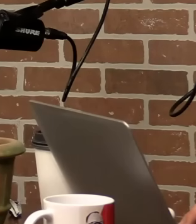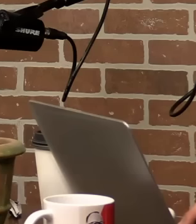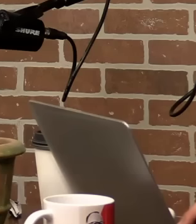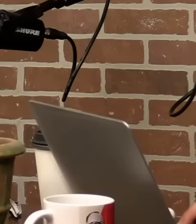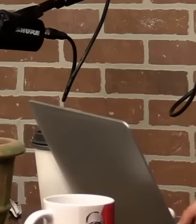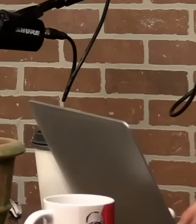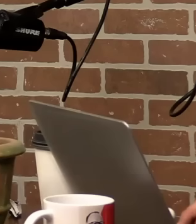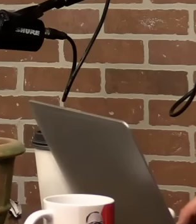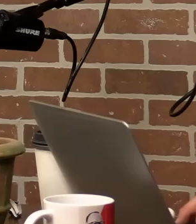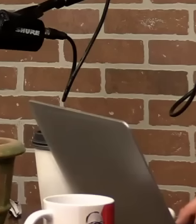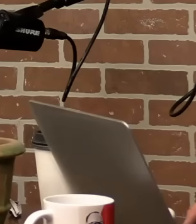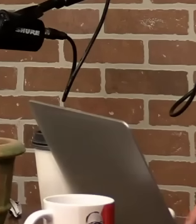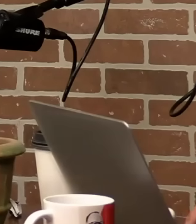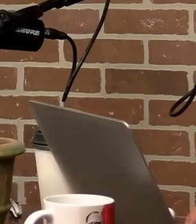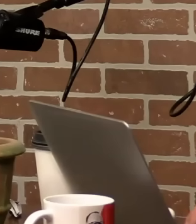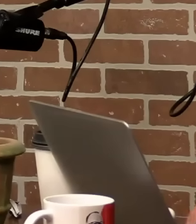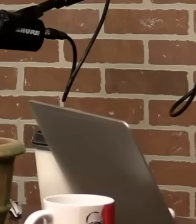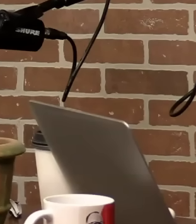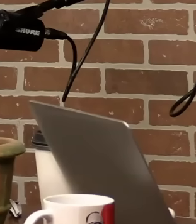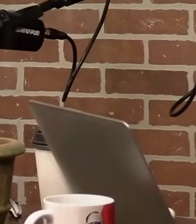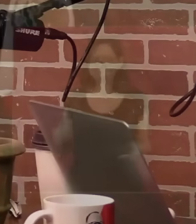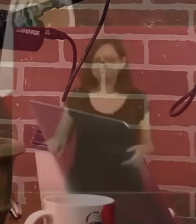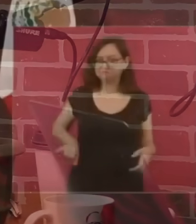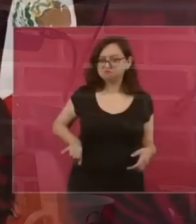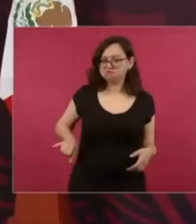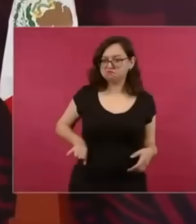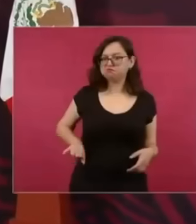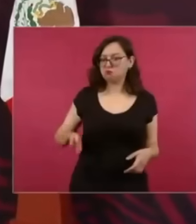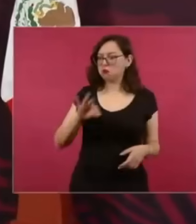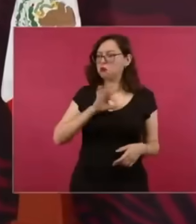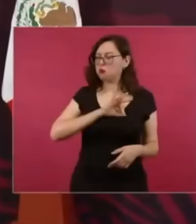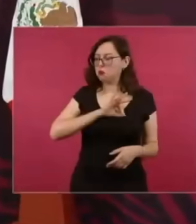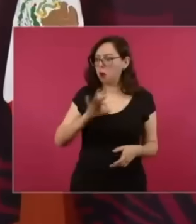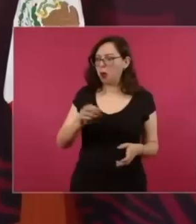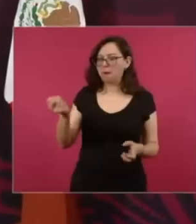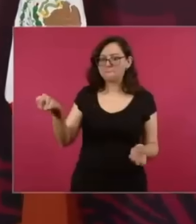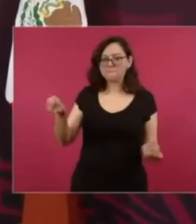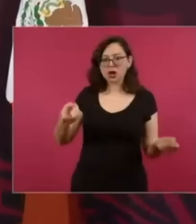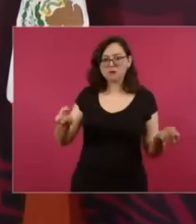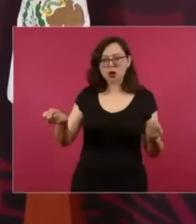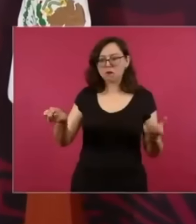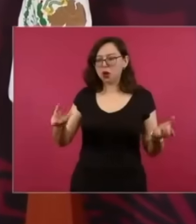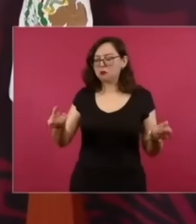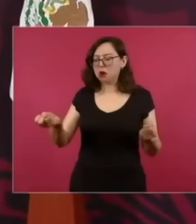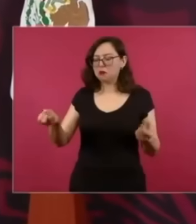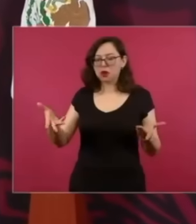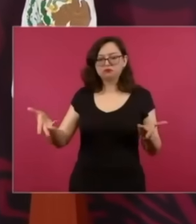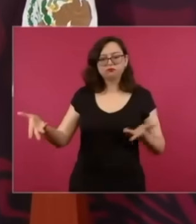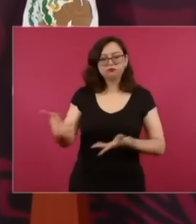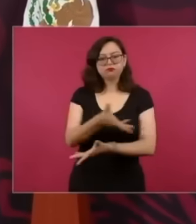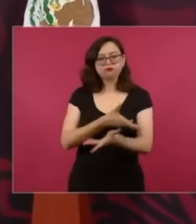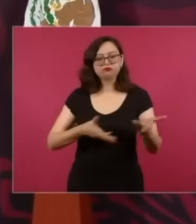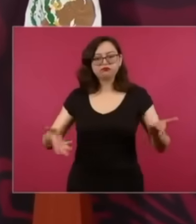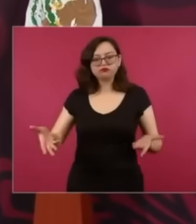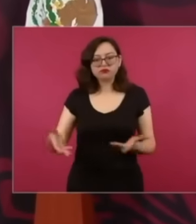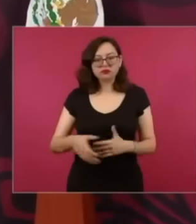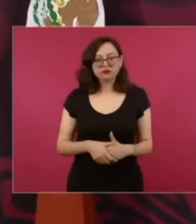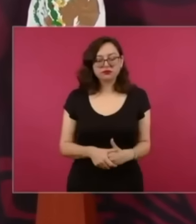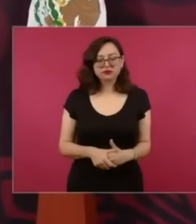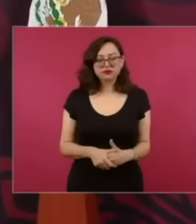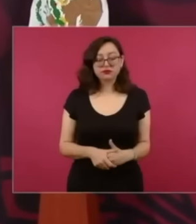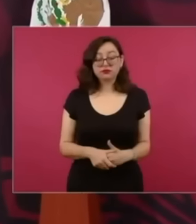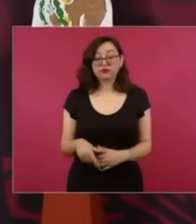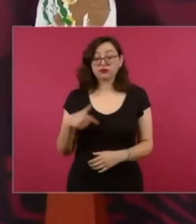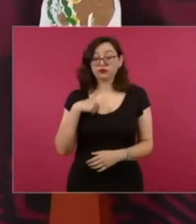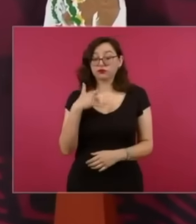su agenda después de las elecciones creo que hace falta la reforma